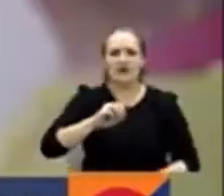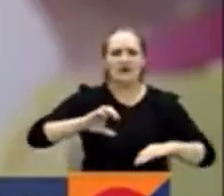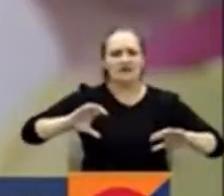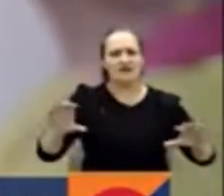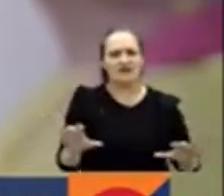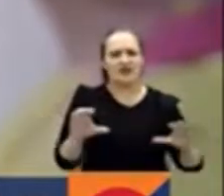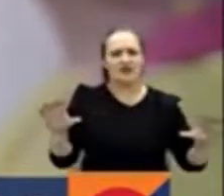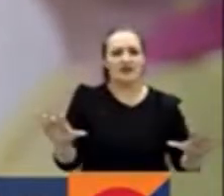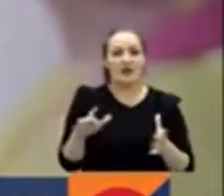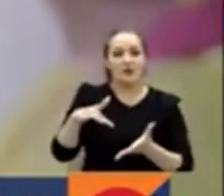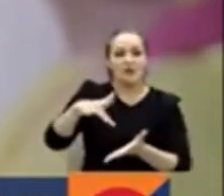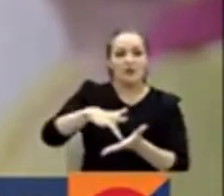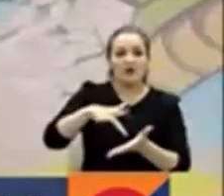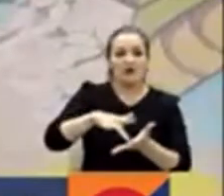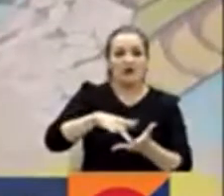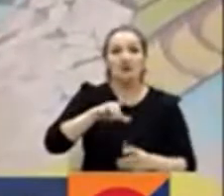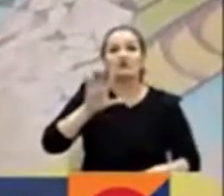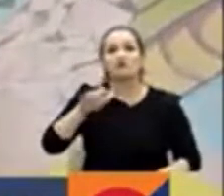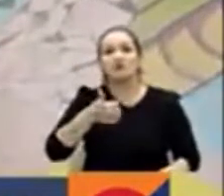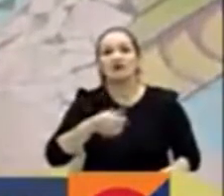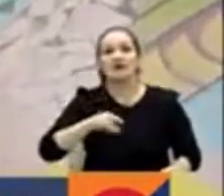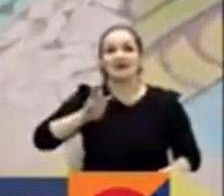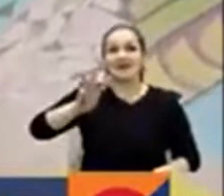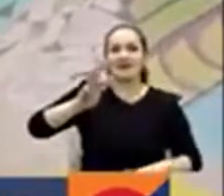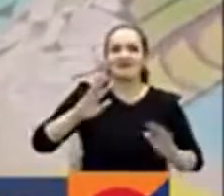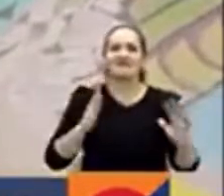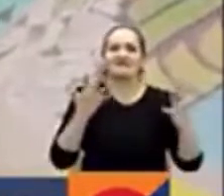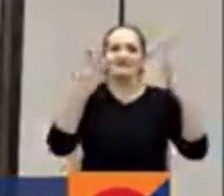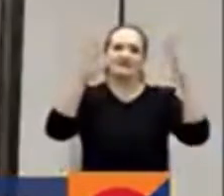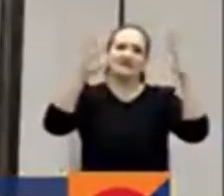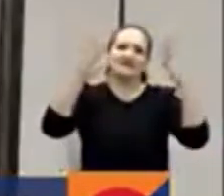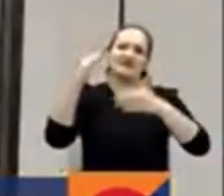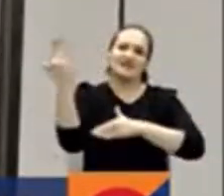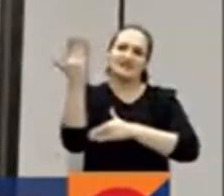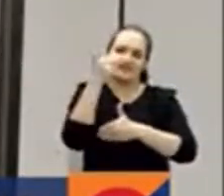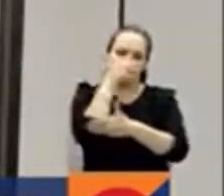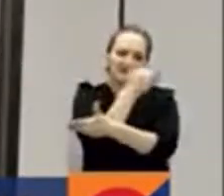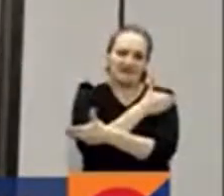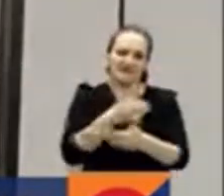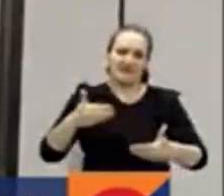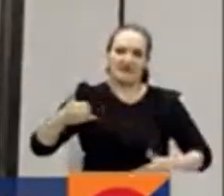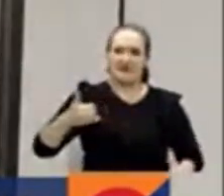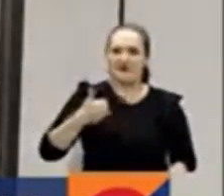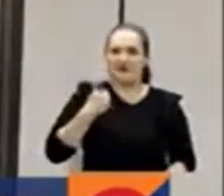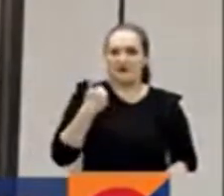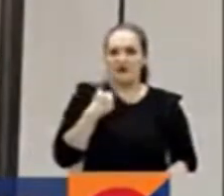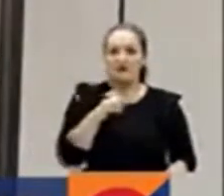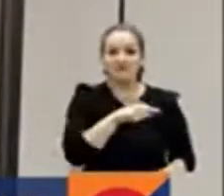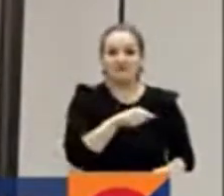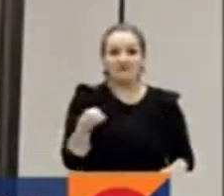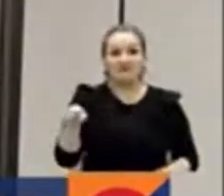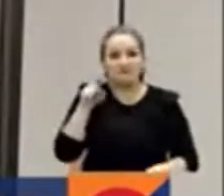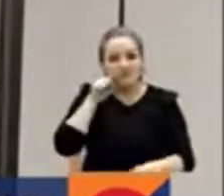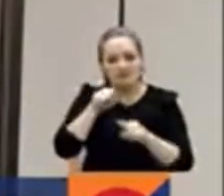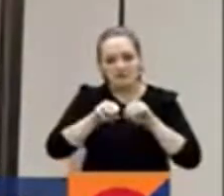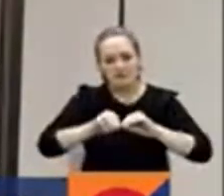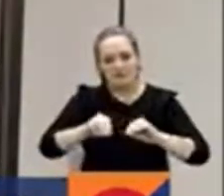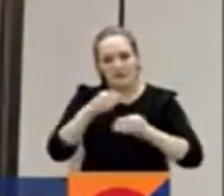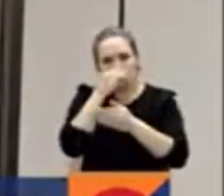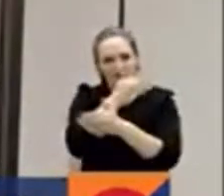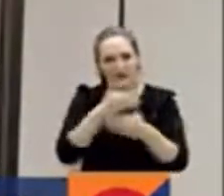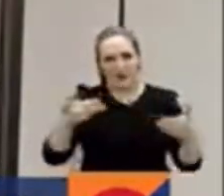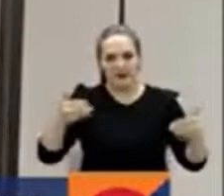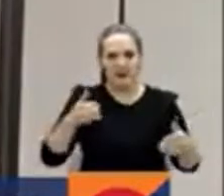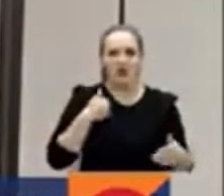manera presencial la 13ª versión del Festival de Cine Infancia y Adolescencia, un espacio para formar a niños, niñas y